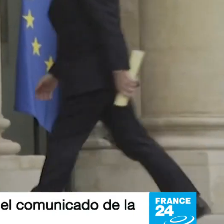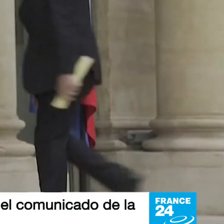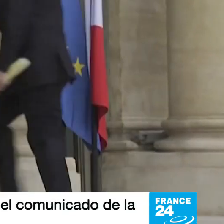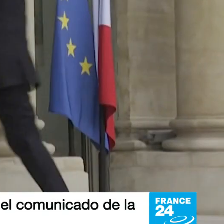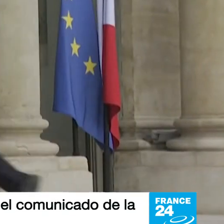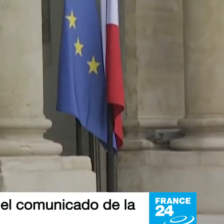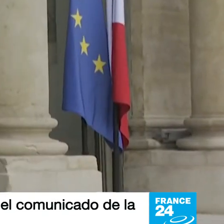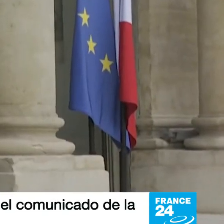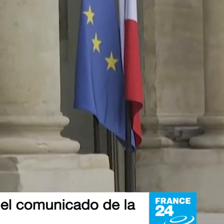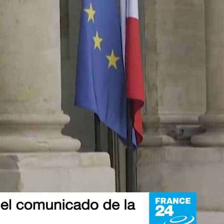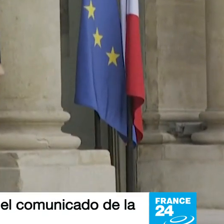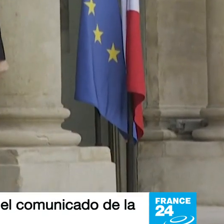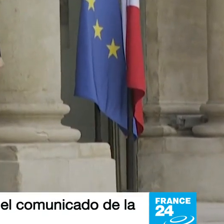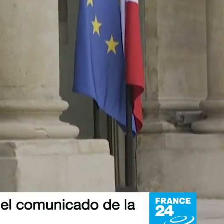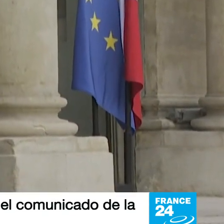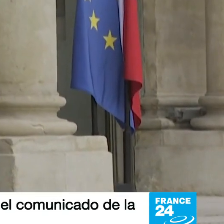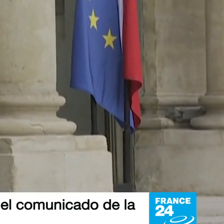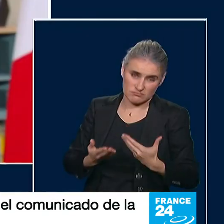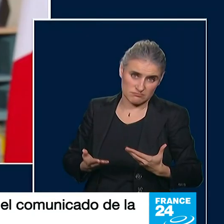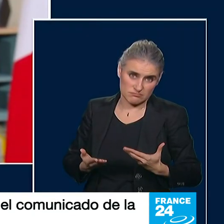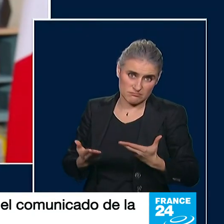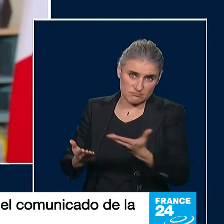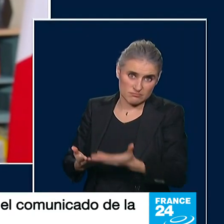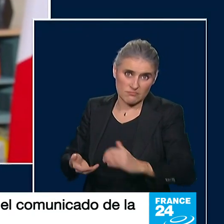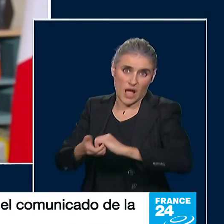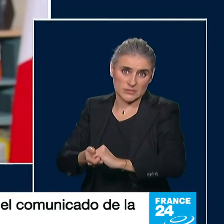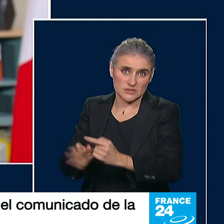Y apelando al trabajo conjunto del bloque europeo